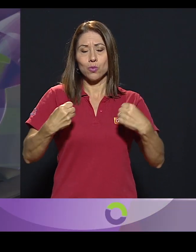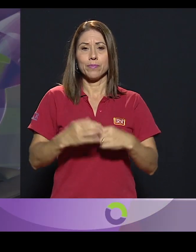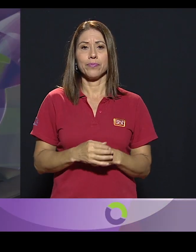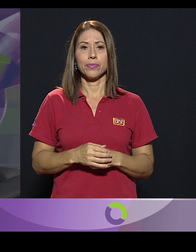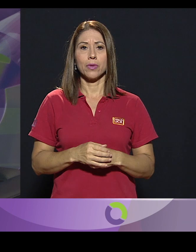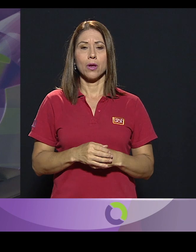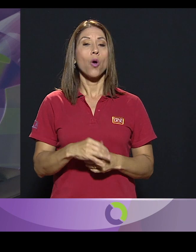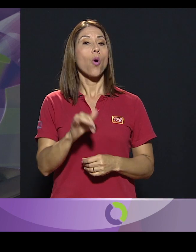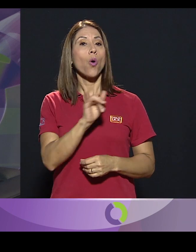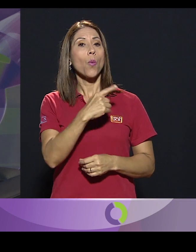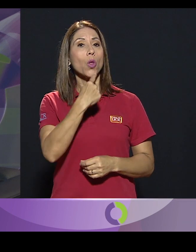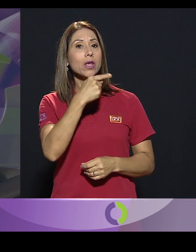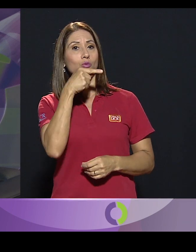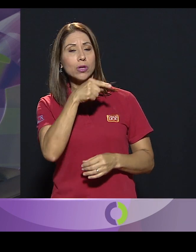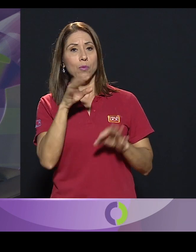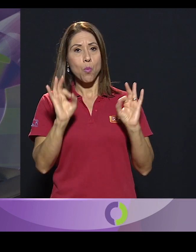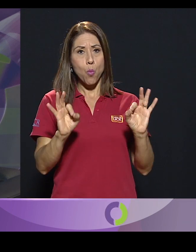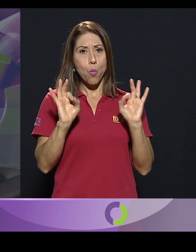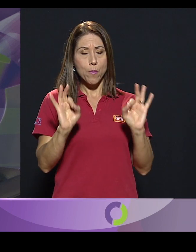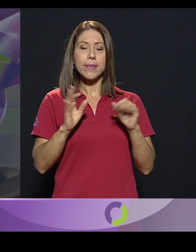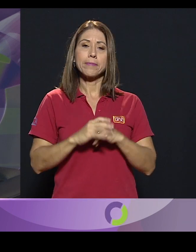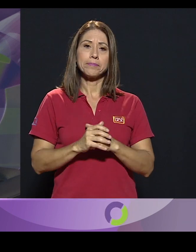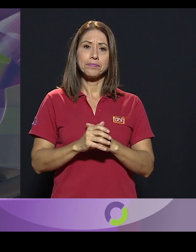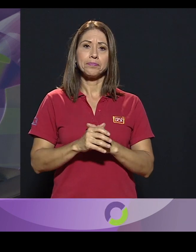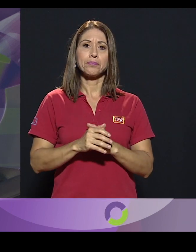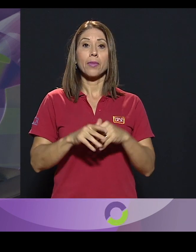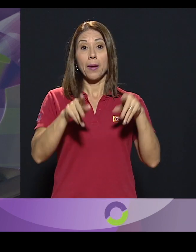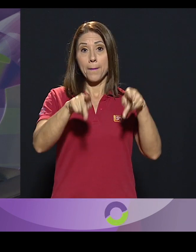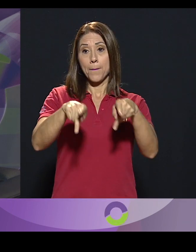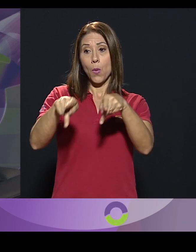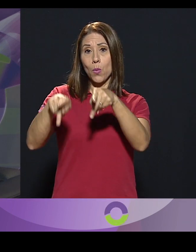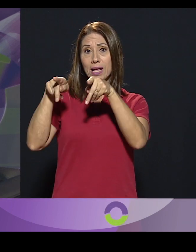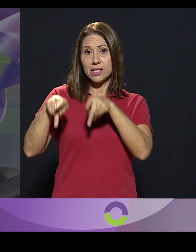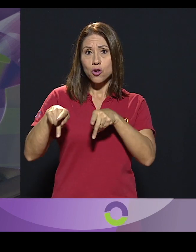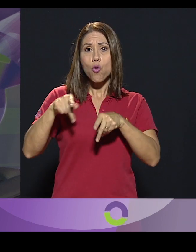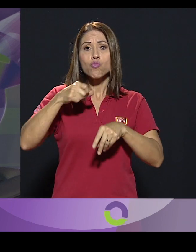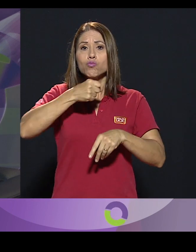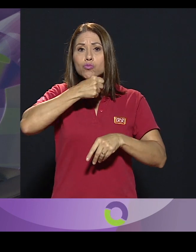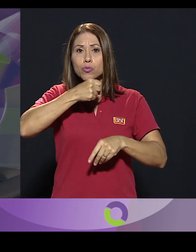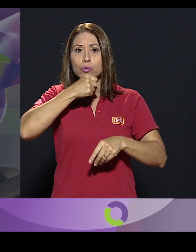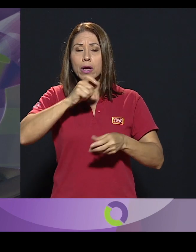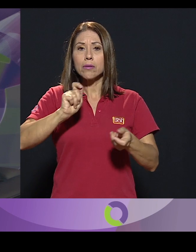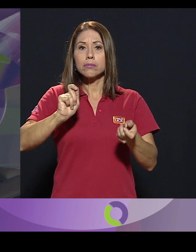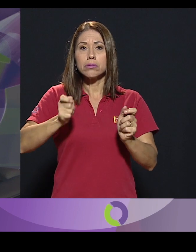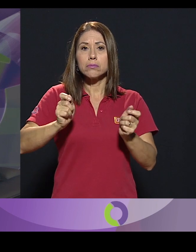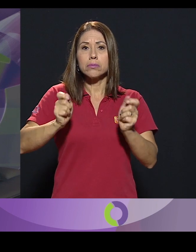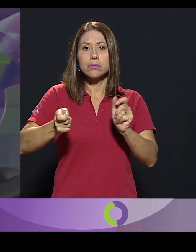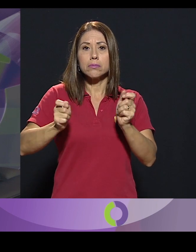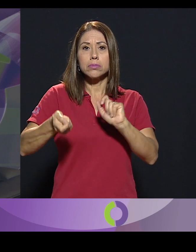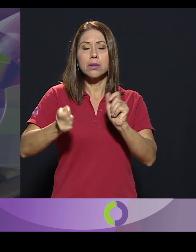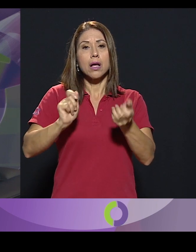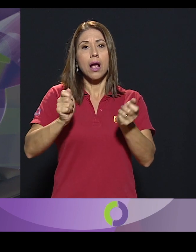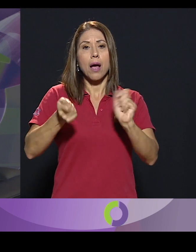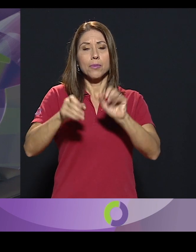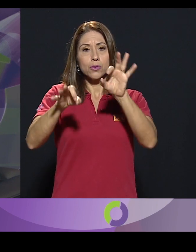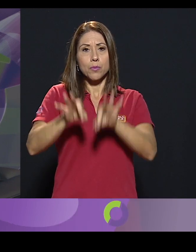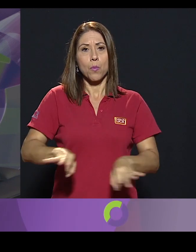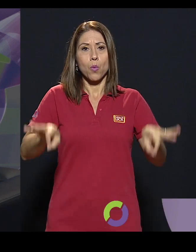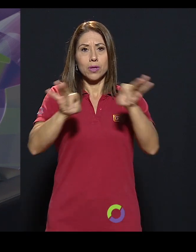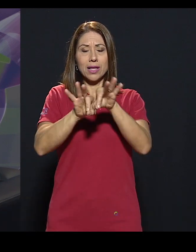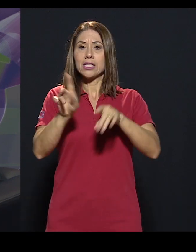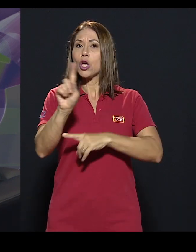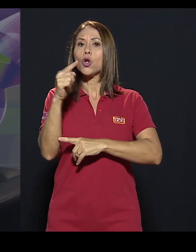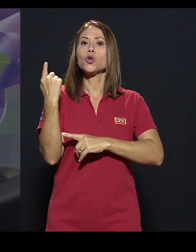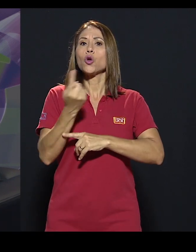dijo, la población está sufriendo cambios y cambios importantes, no solo en la parte demográfica de los grupos